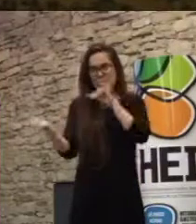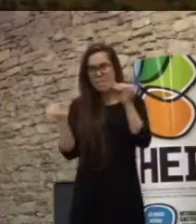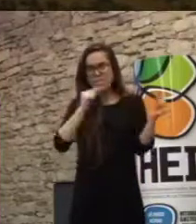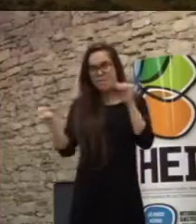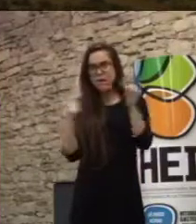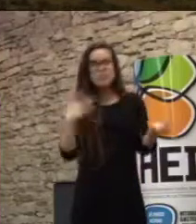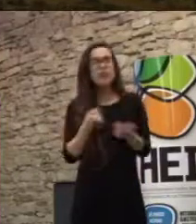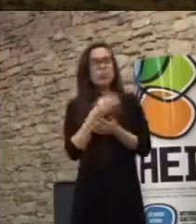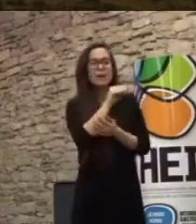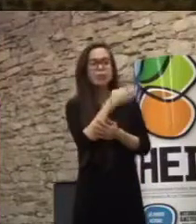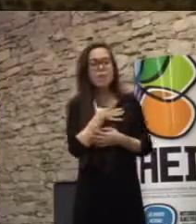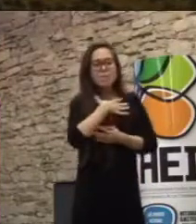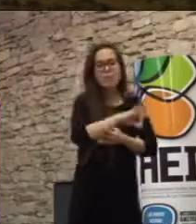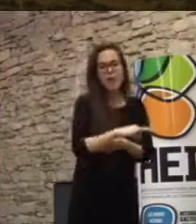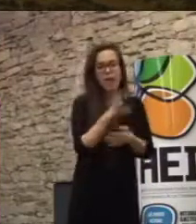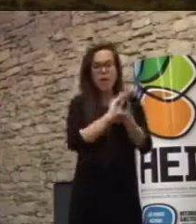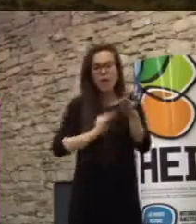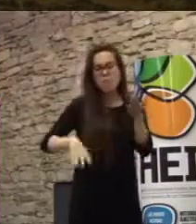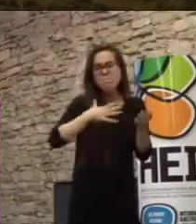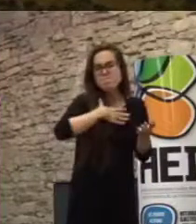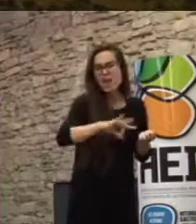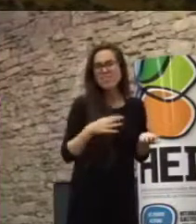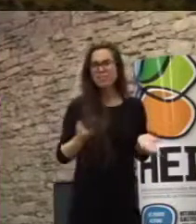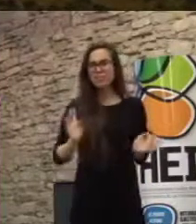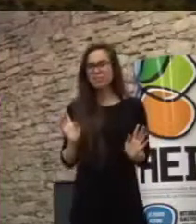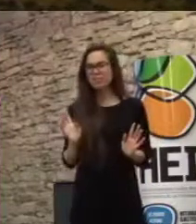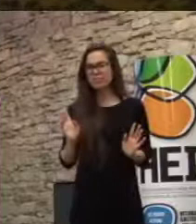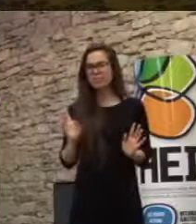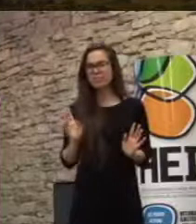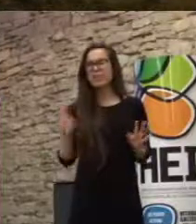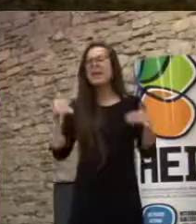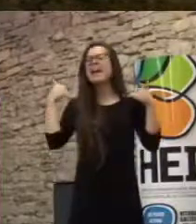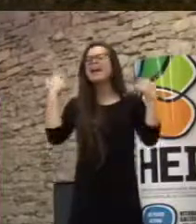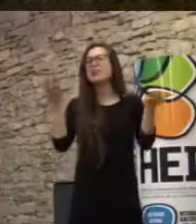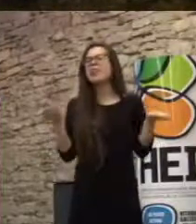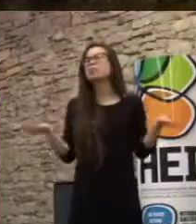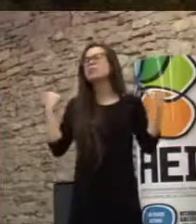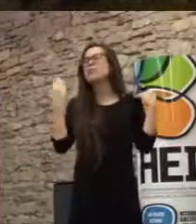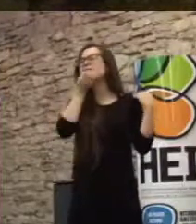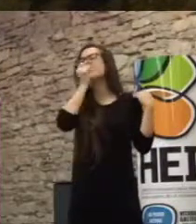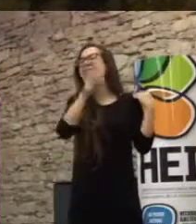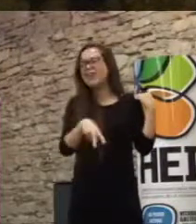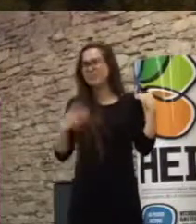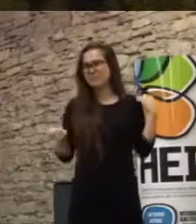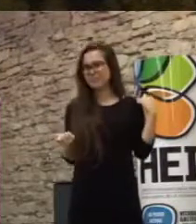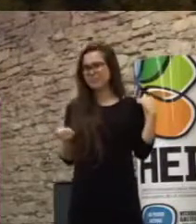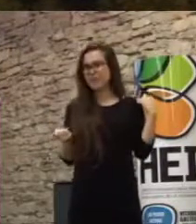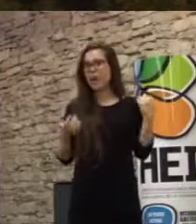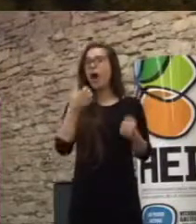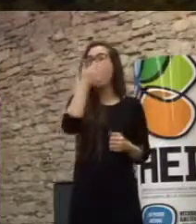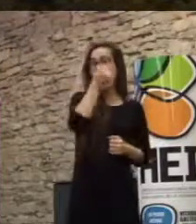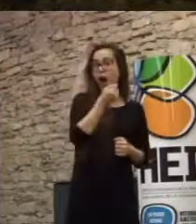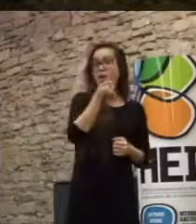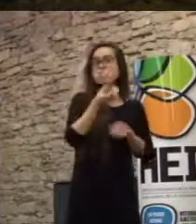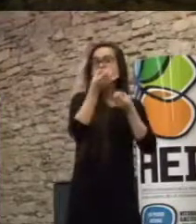no tiene que hacerlo me seguís entonces qué ocurre que aquí la responsabilidad en esta comunicación a lanza el mensaje